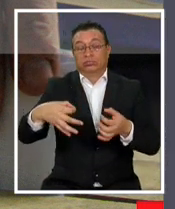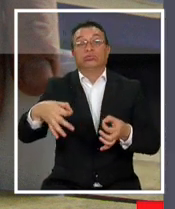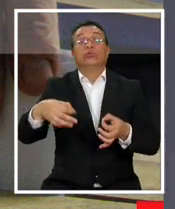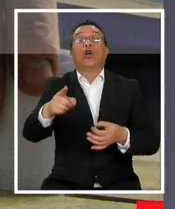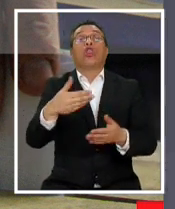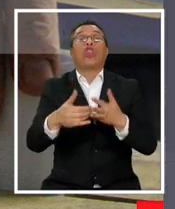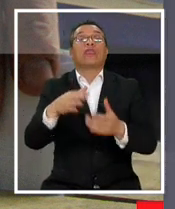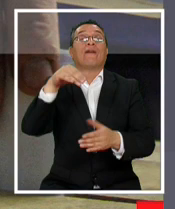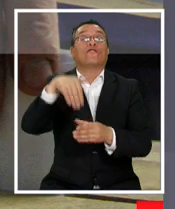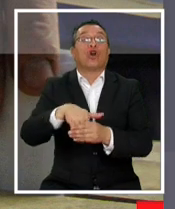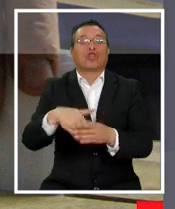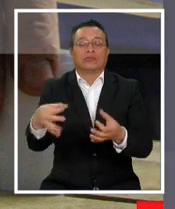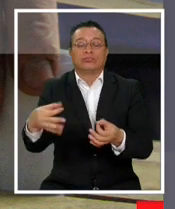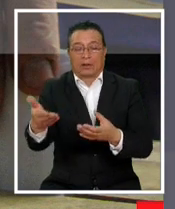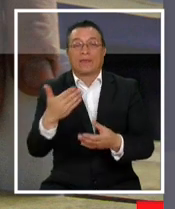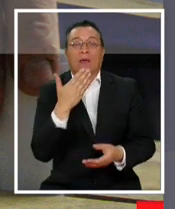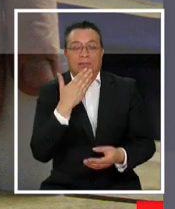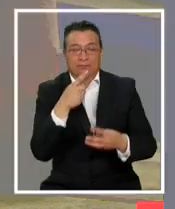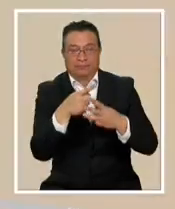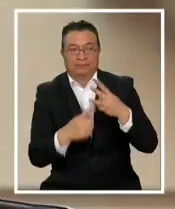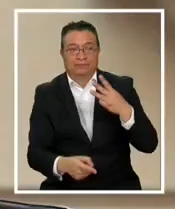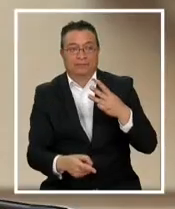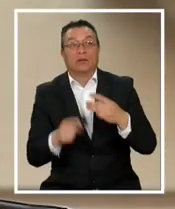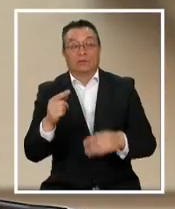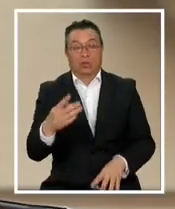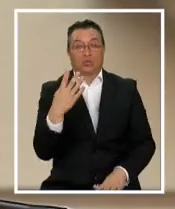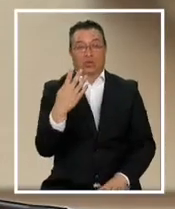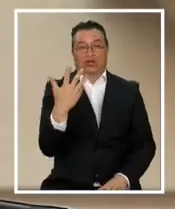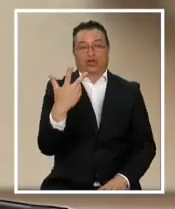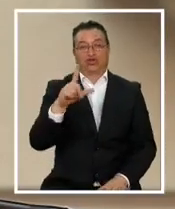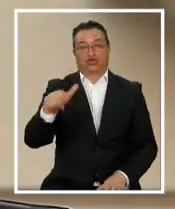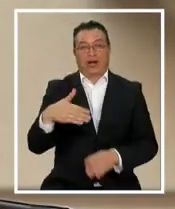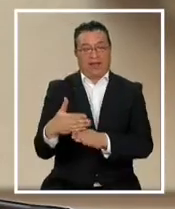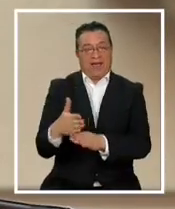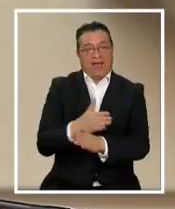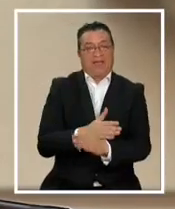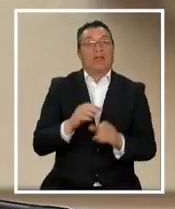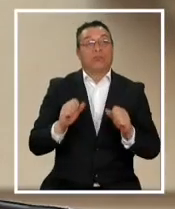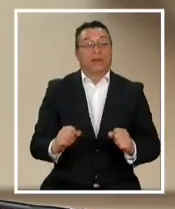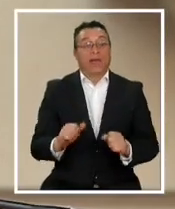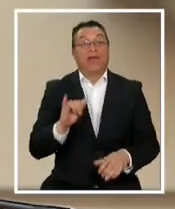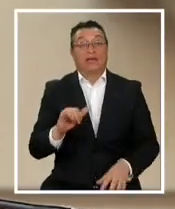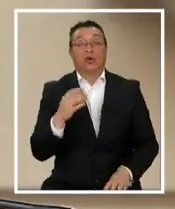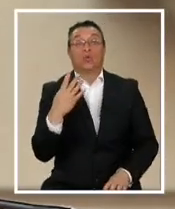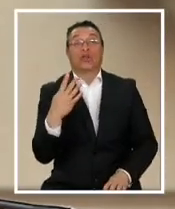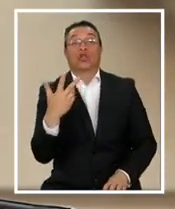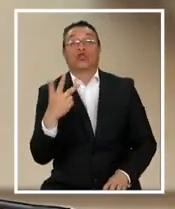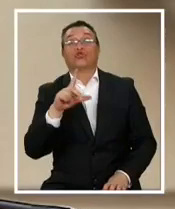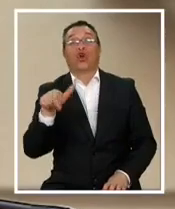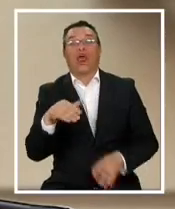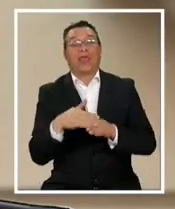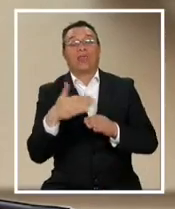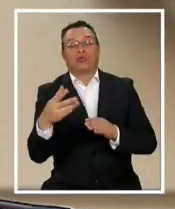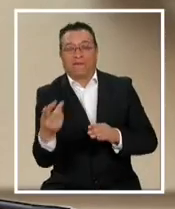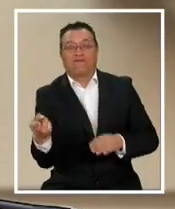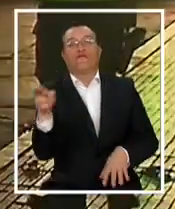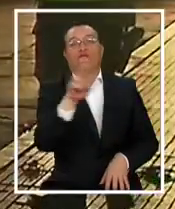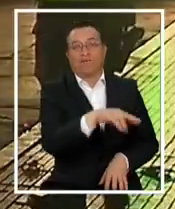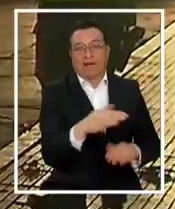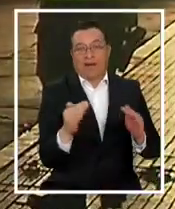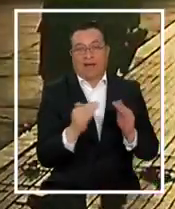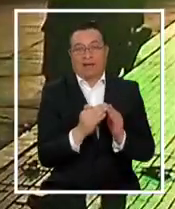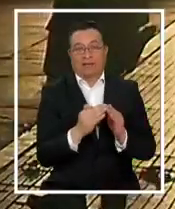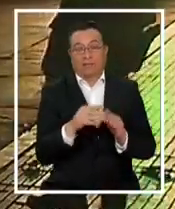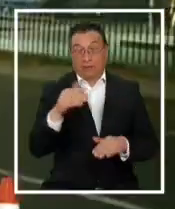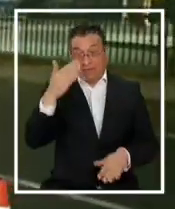de votación. Se pueden movilizar con 48 horas de anticipación y tienen 48 horas para retornar a sus hogares.